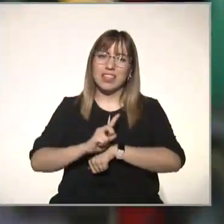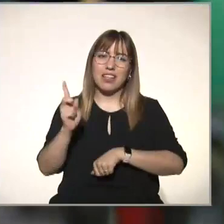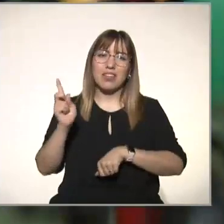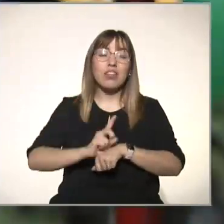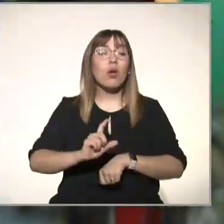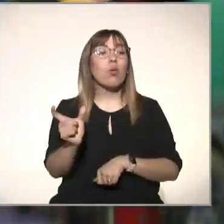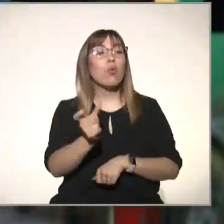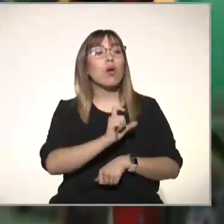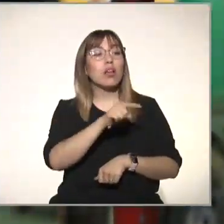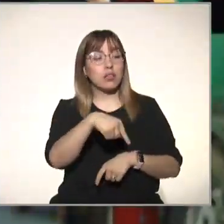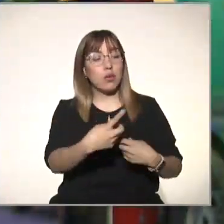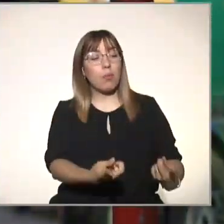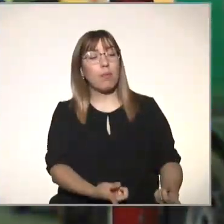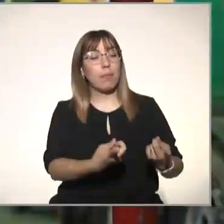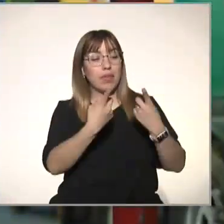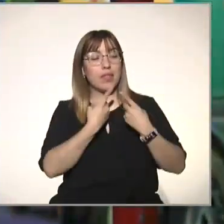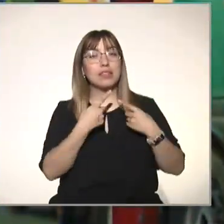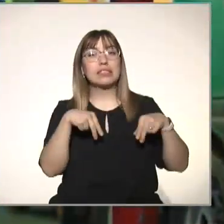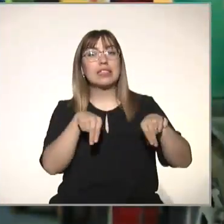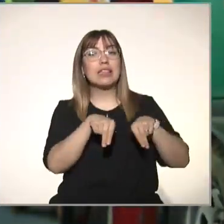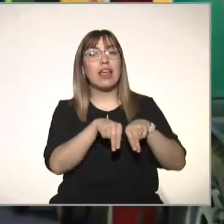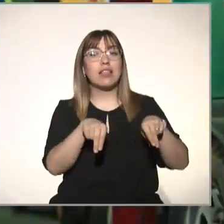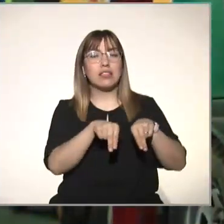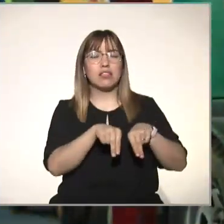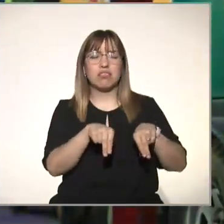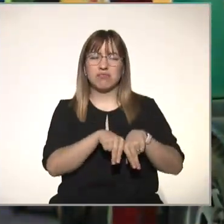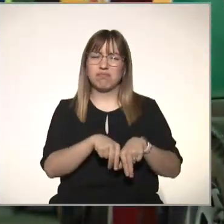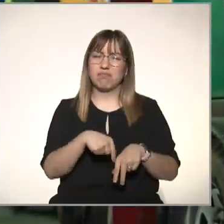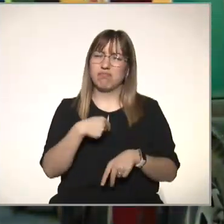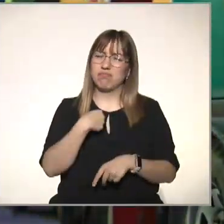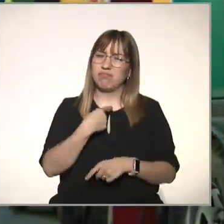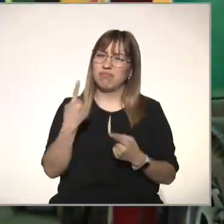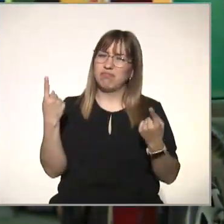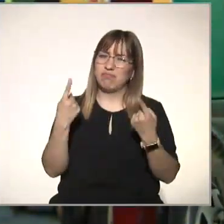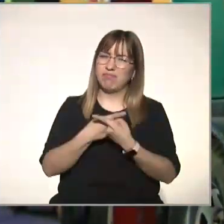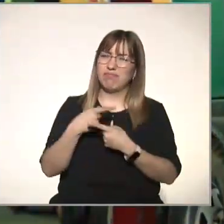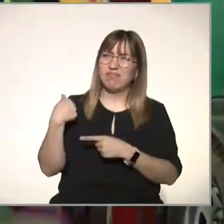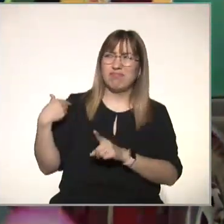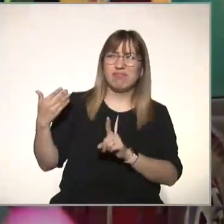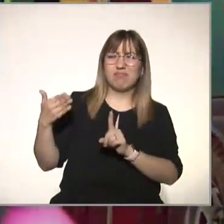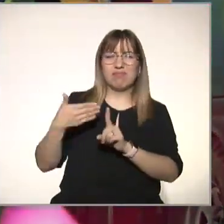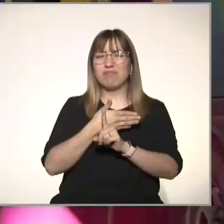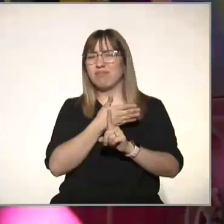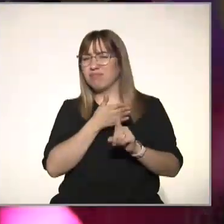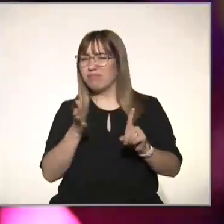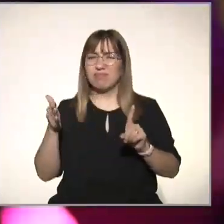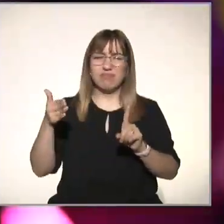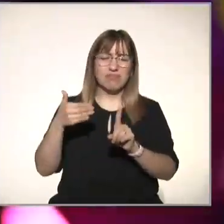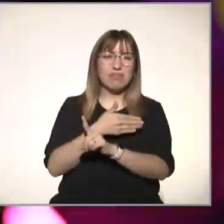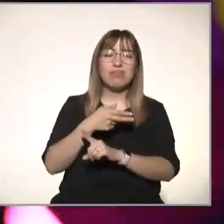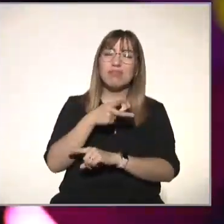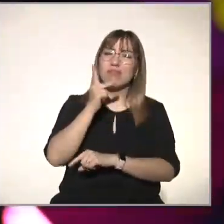le voy a dar un nieto. Yo lo trato de evadir, pero él